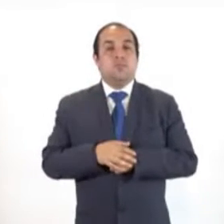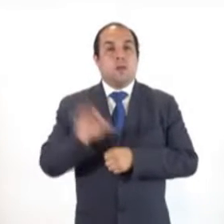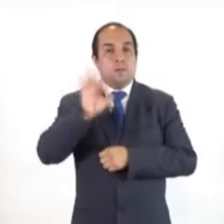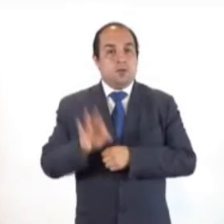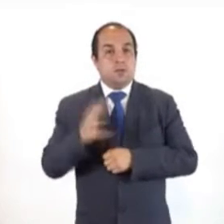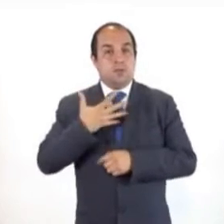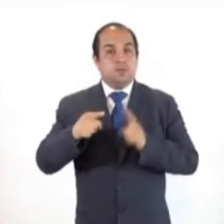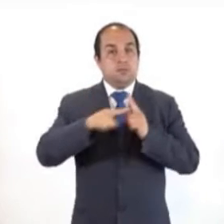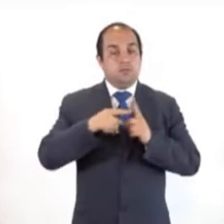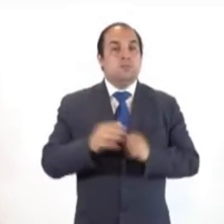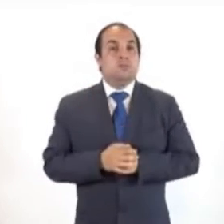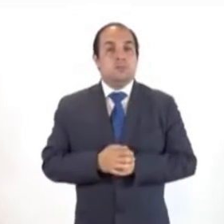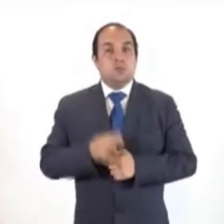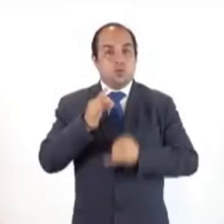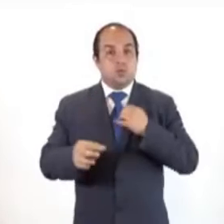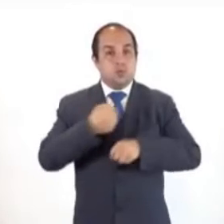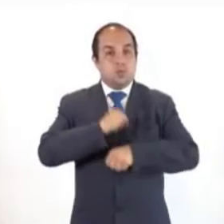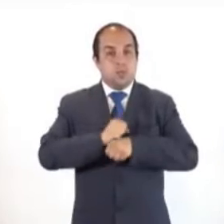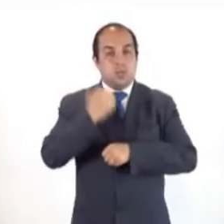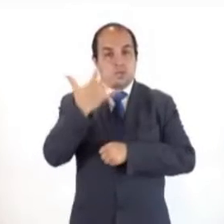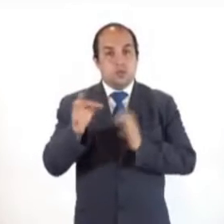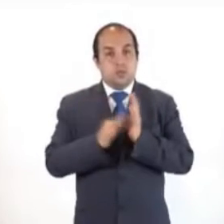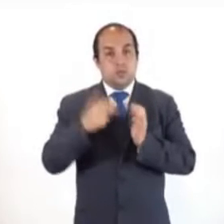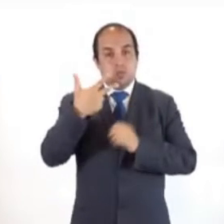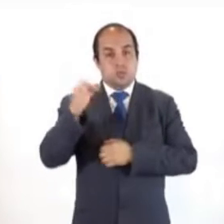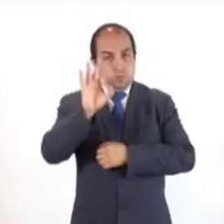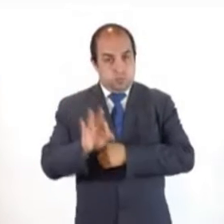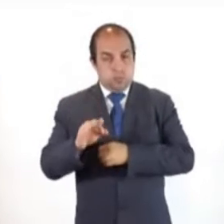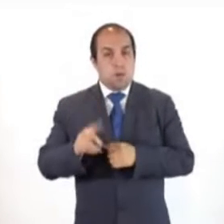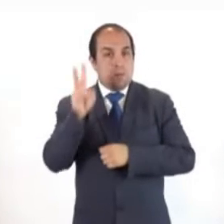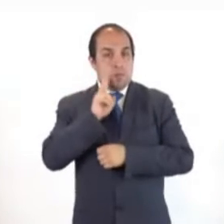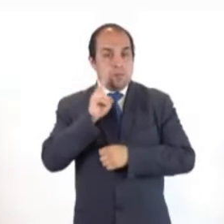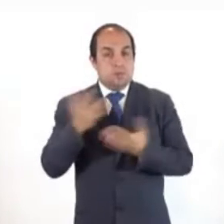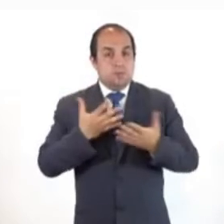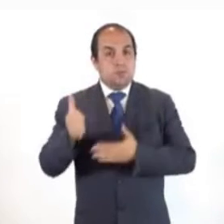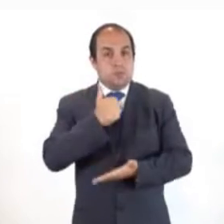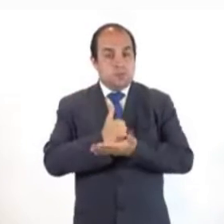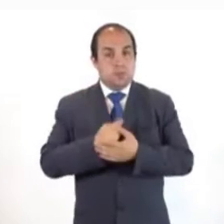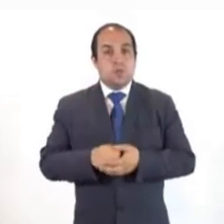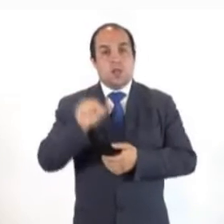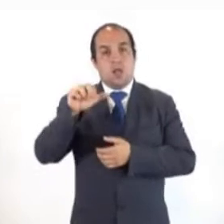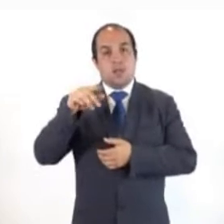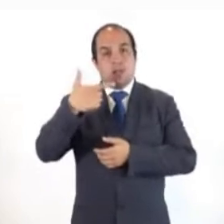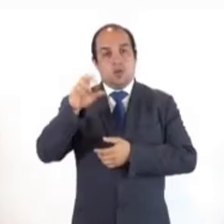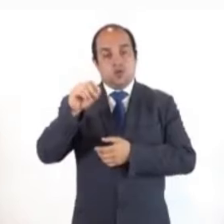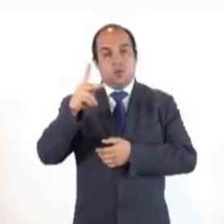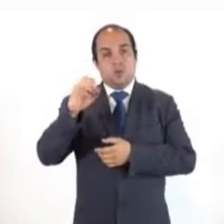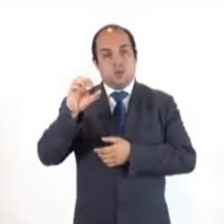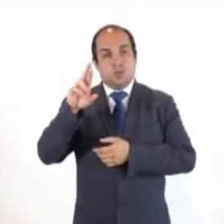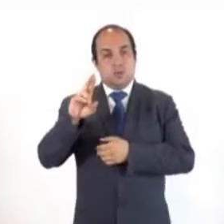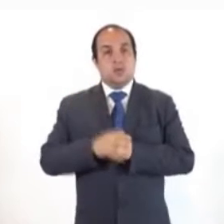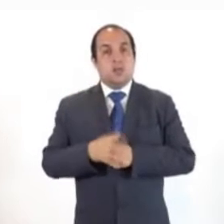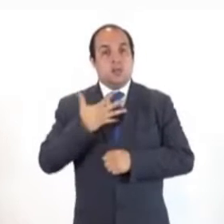positivas. En la última semana, el 5.8% de las pruebas que se han hecho en la ciudad, tanto de antígenos como de PCR,